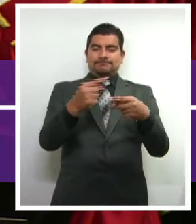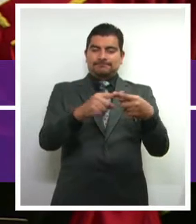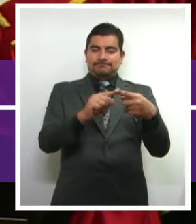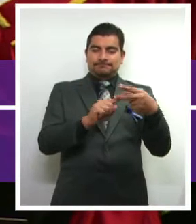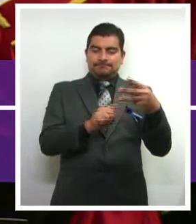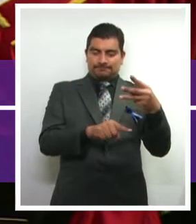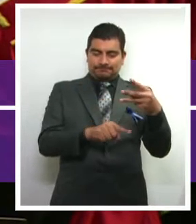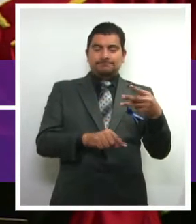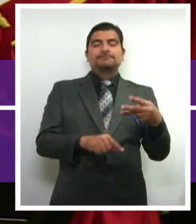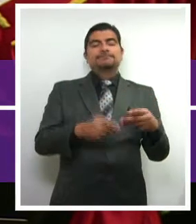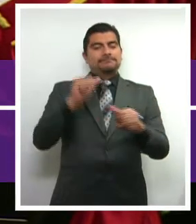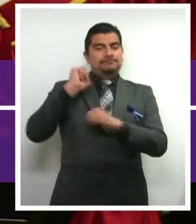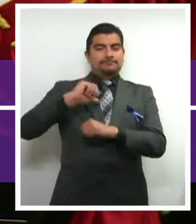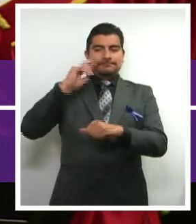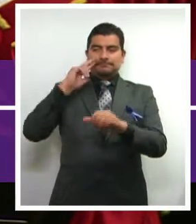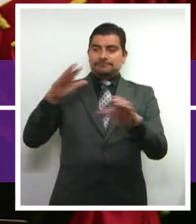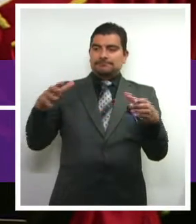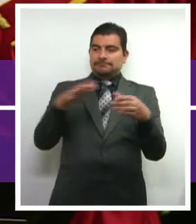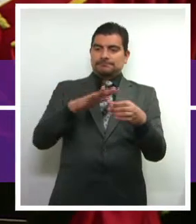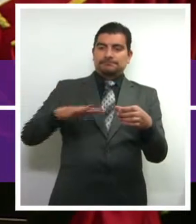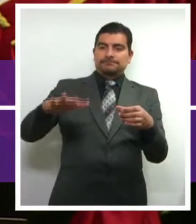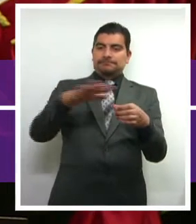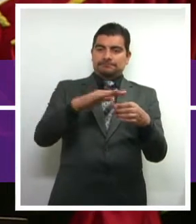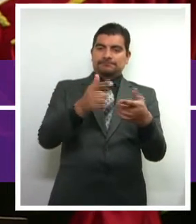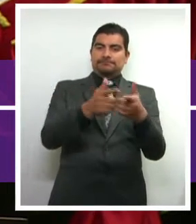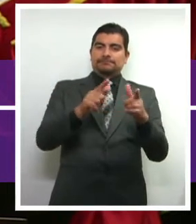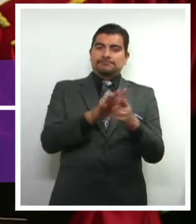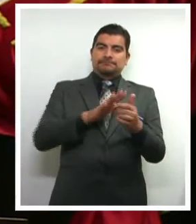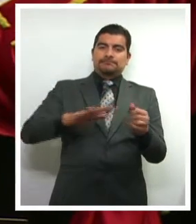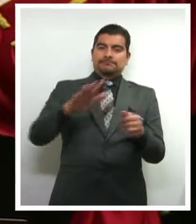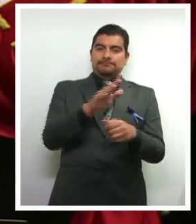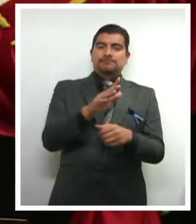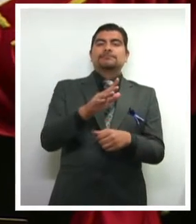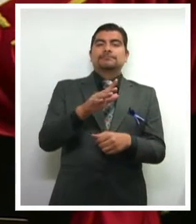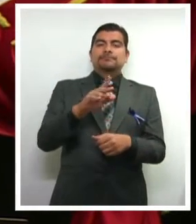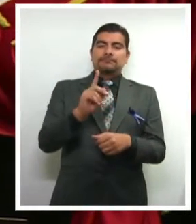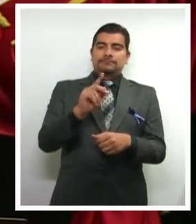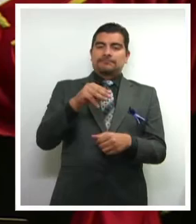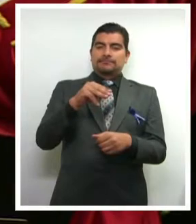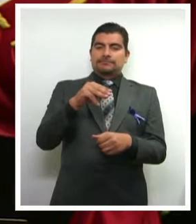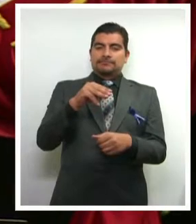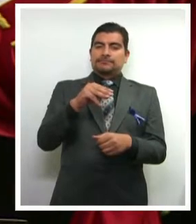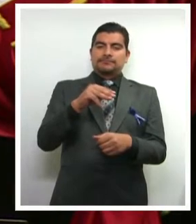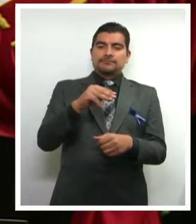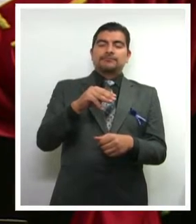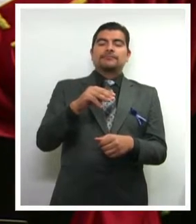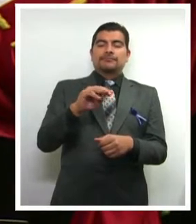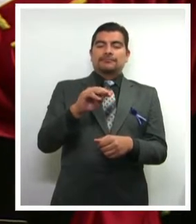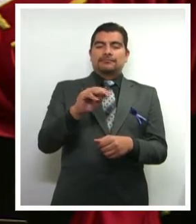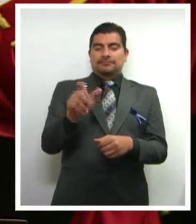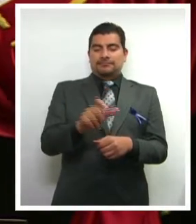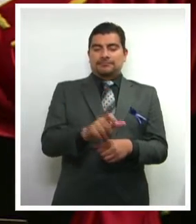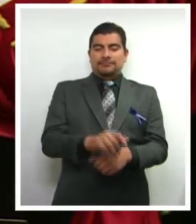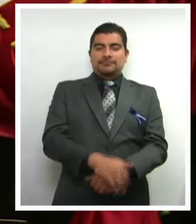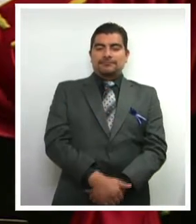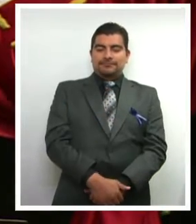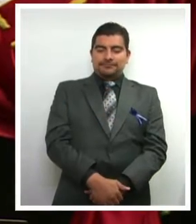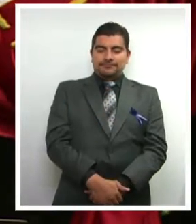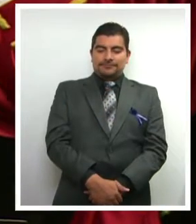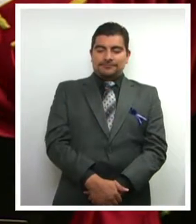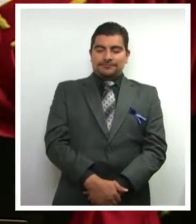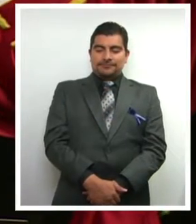siguientes, a cargo de los constituyentes integrantes del Grupo Parlamentario del Partido Verde Ecologista de